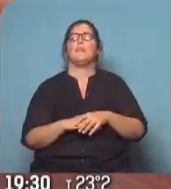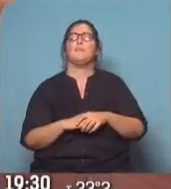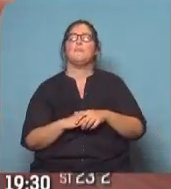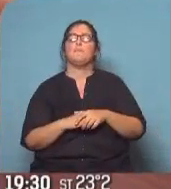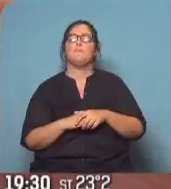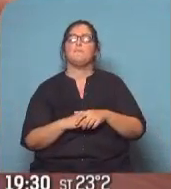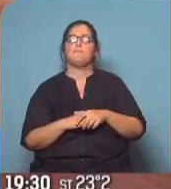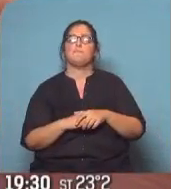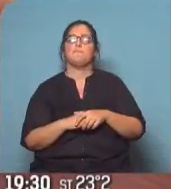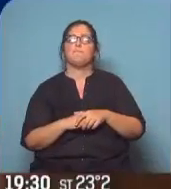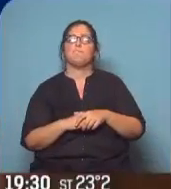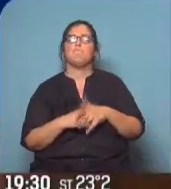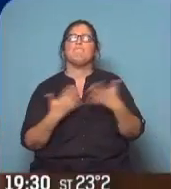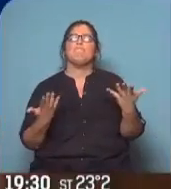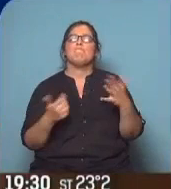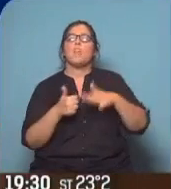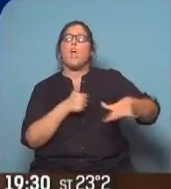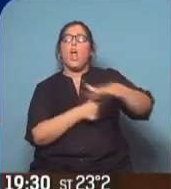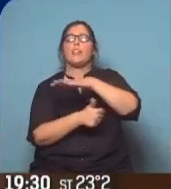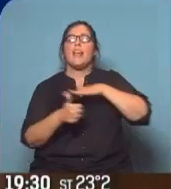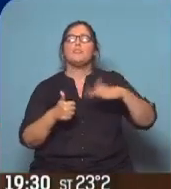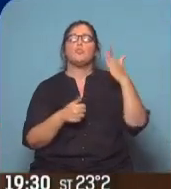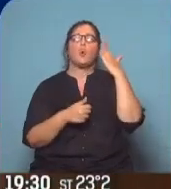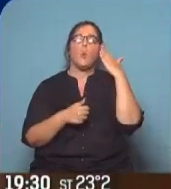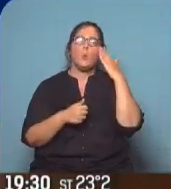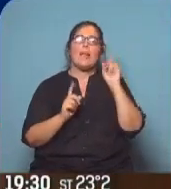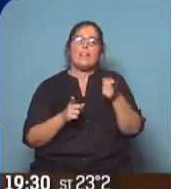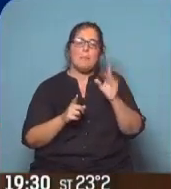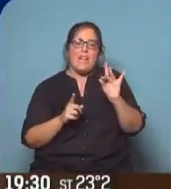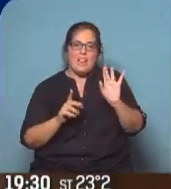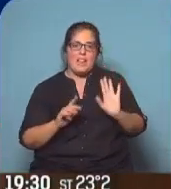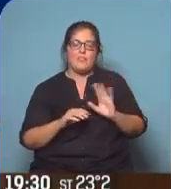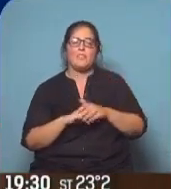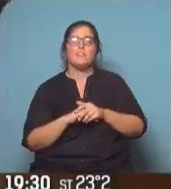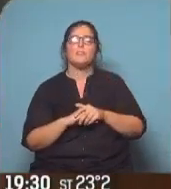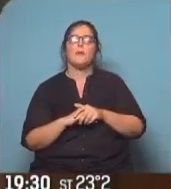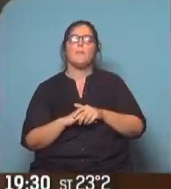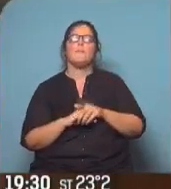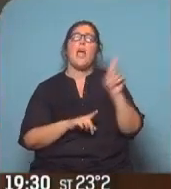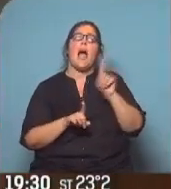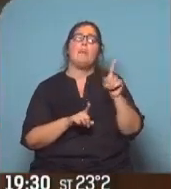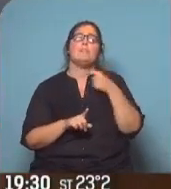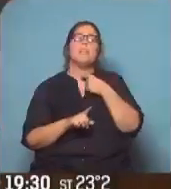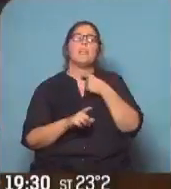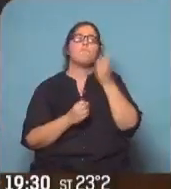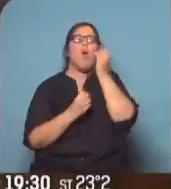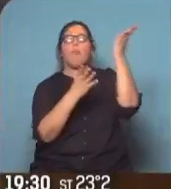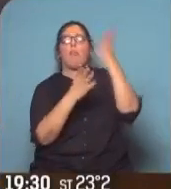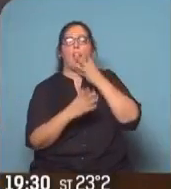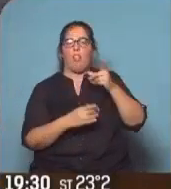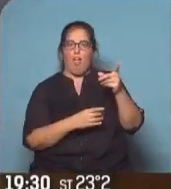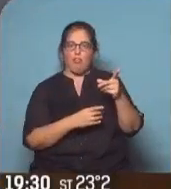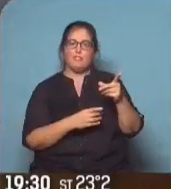un contexto cultural un poquito también adverso y a veces queriendo se olvidar de dios sin embargo